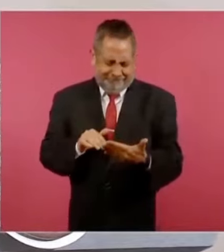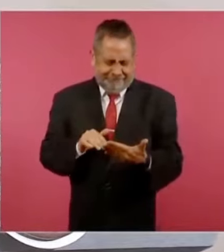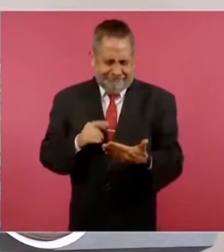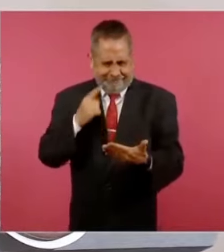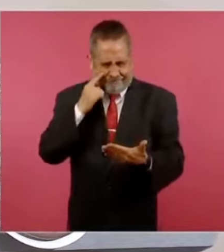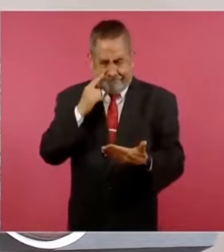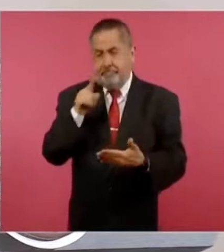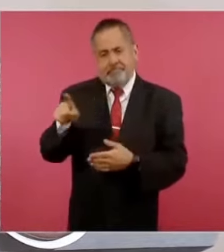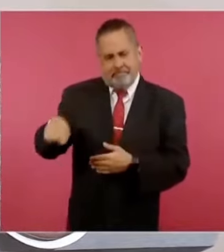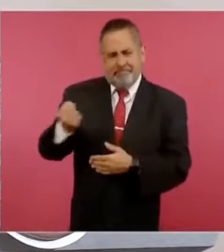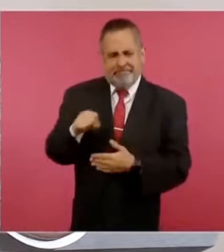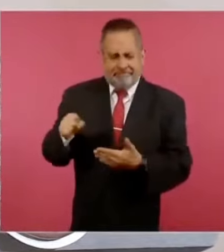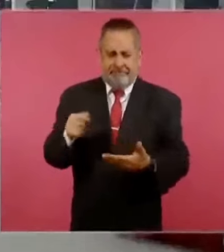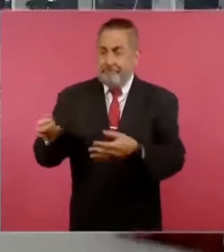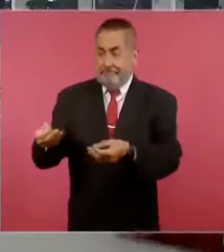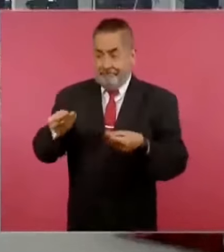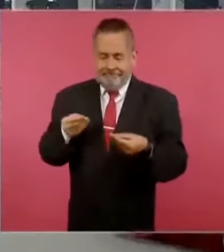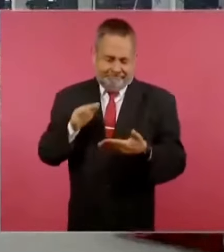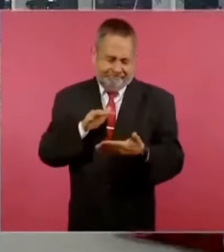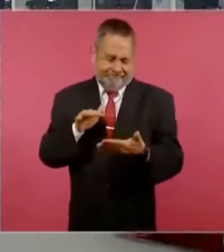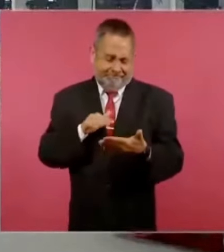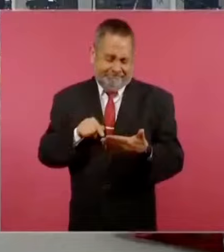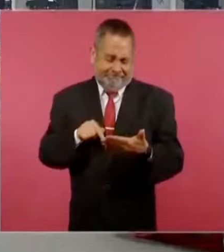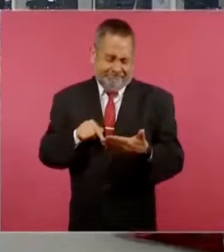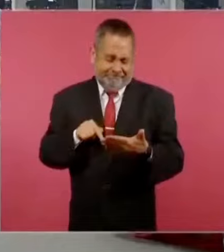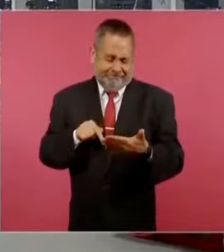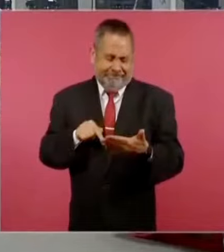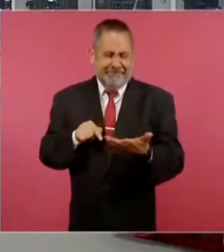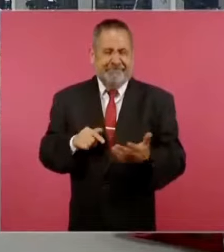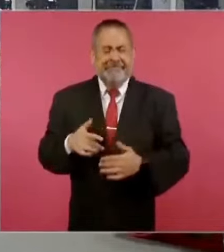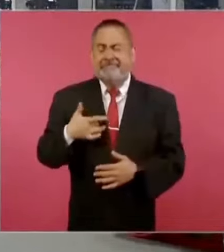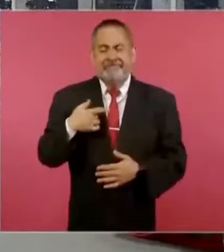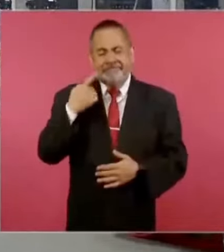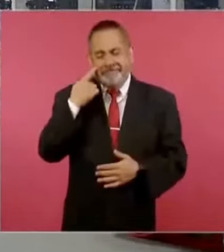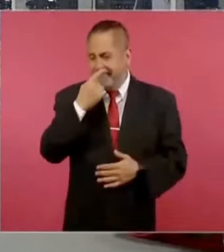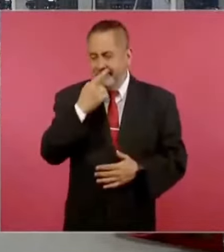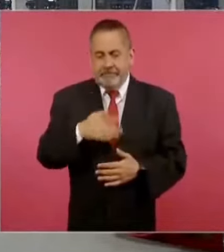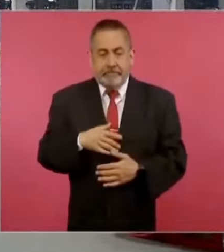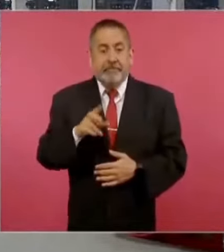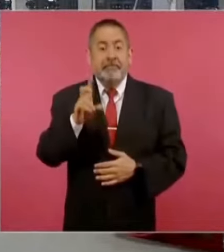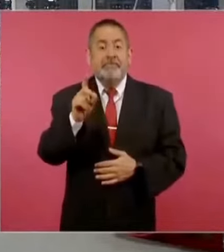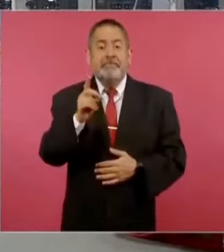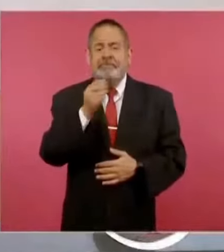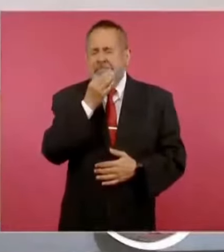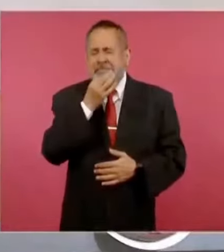muy buenos, pero me daban por escrito, porque son 30 segundos